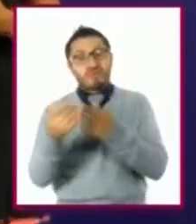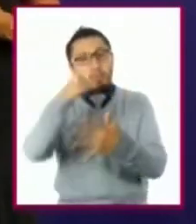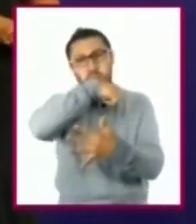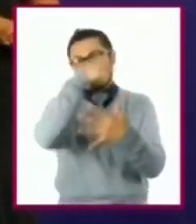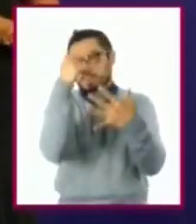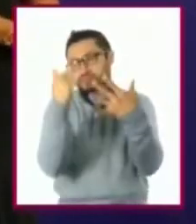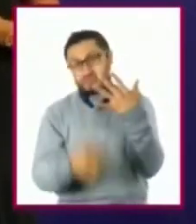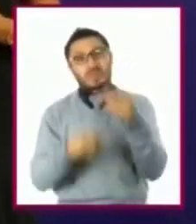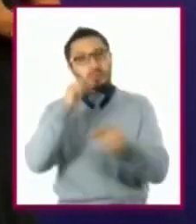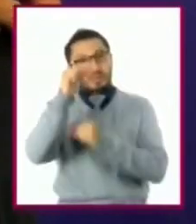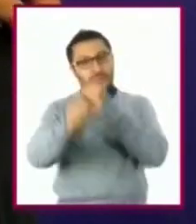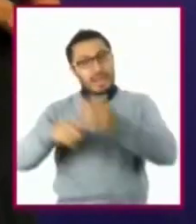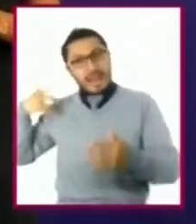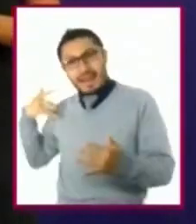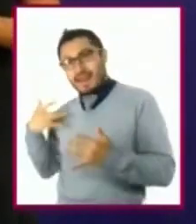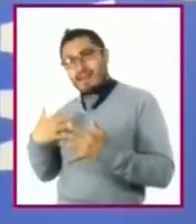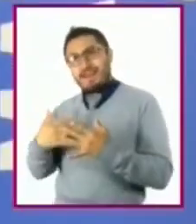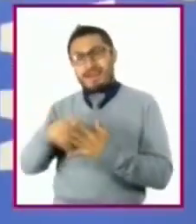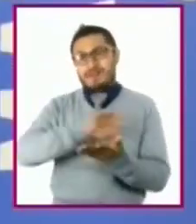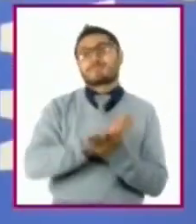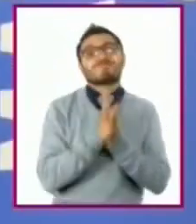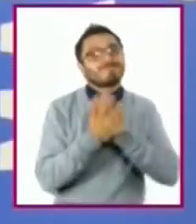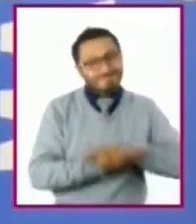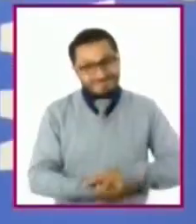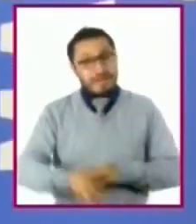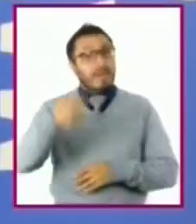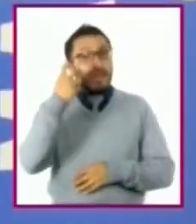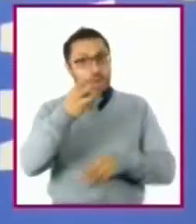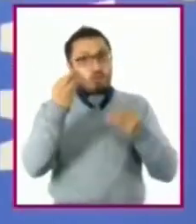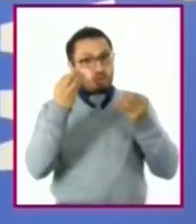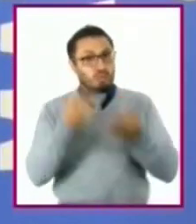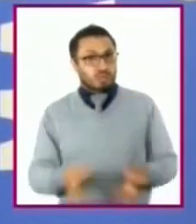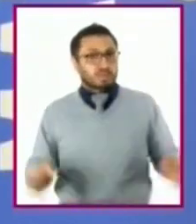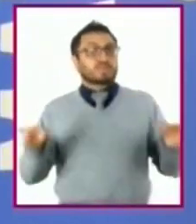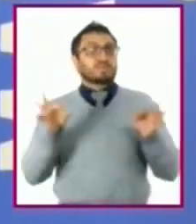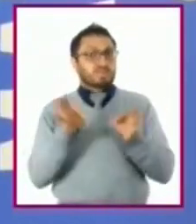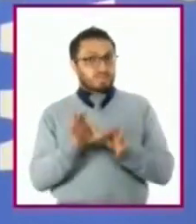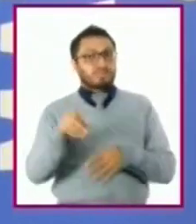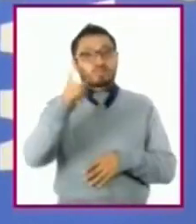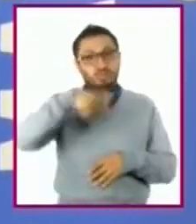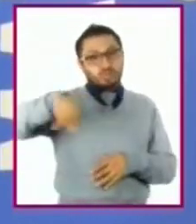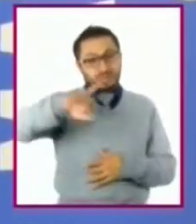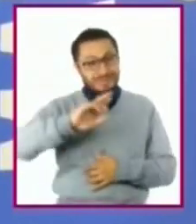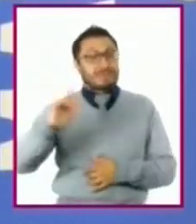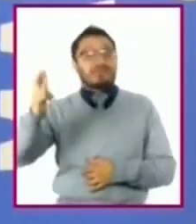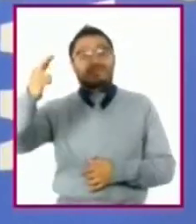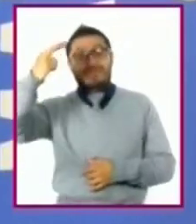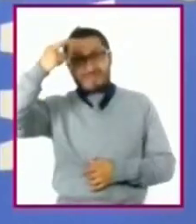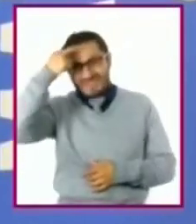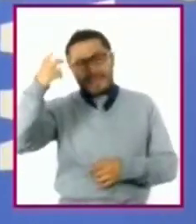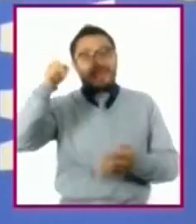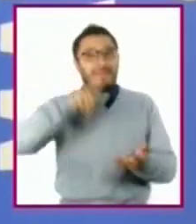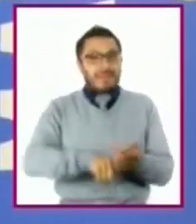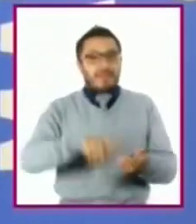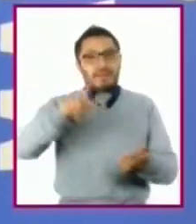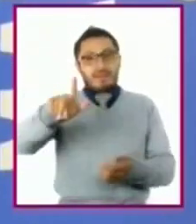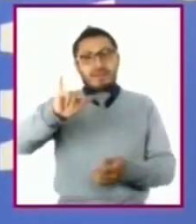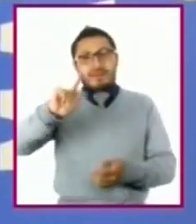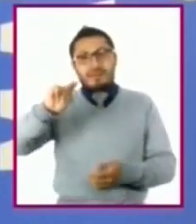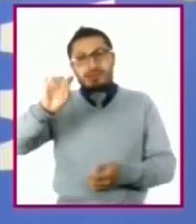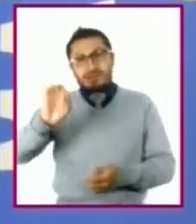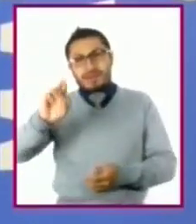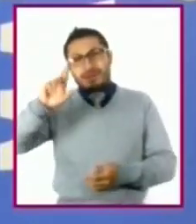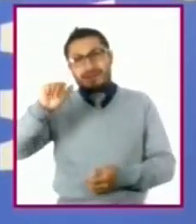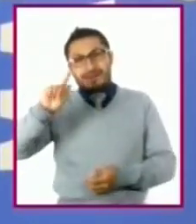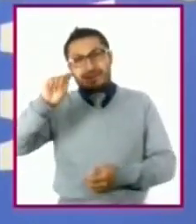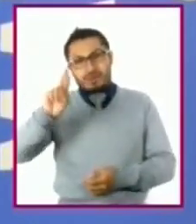ido evolucionando. Por lo que es importante que tengas en cuenta que en la literatura existe una amplia gama de